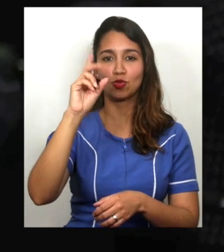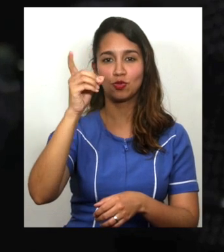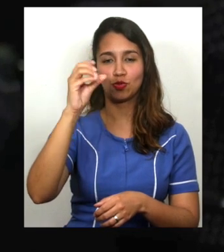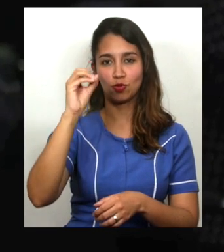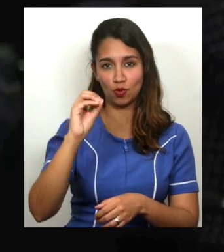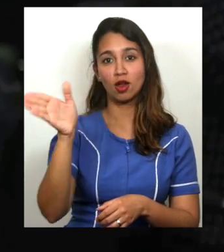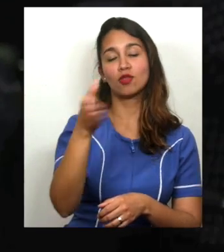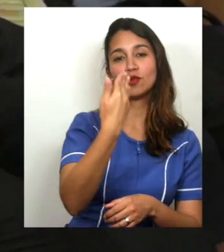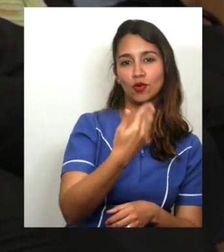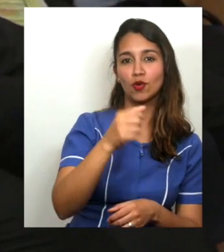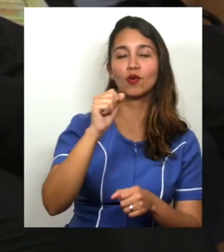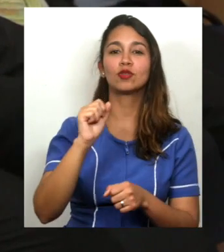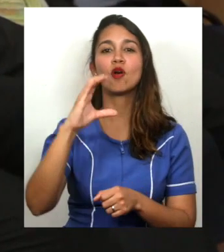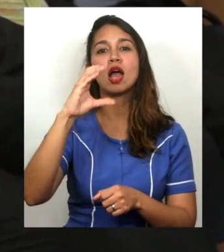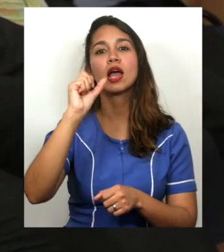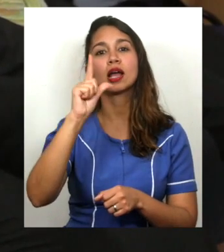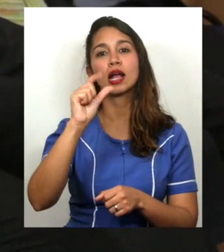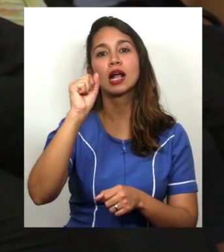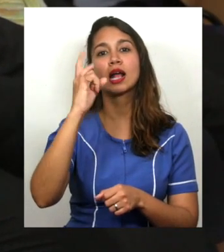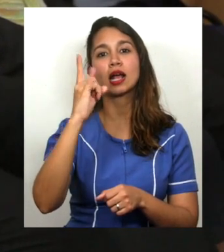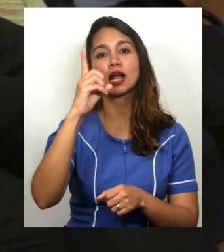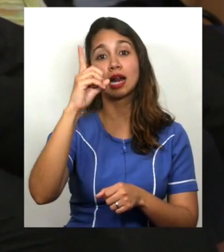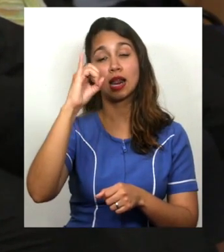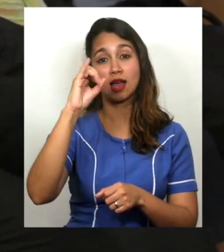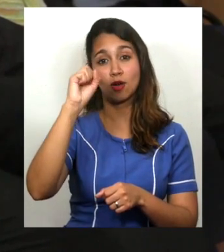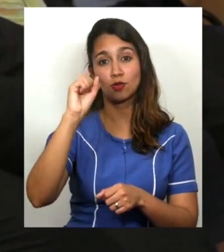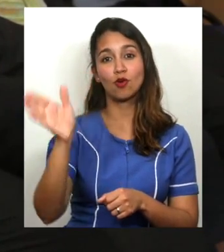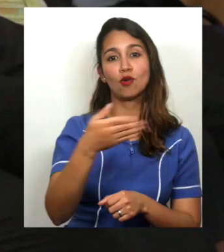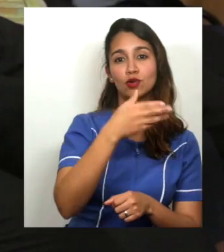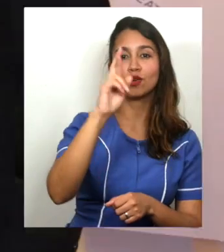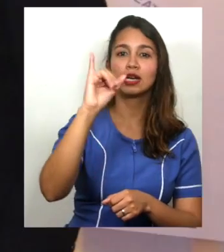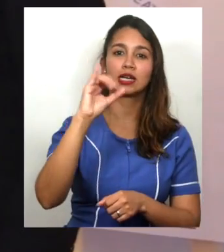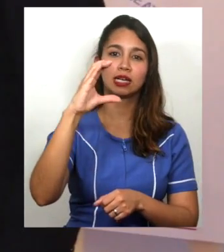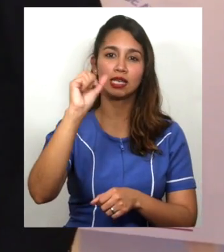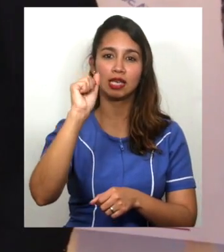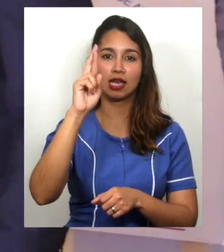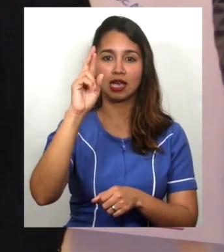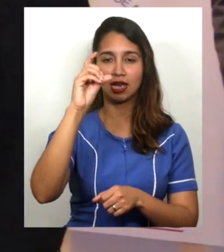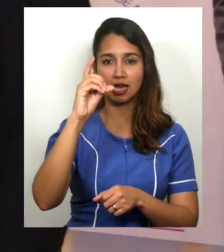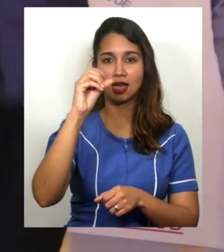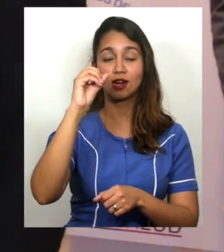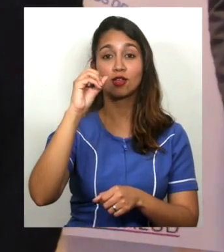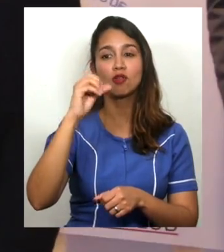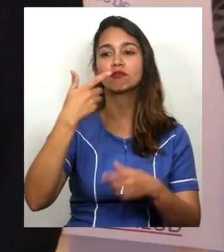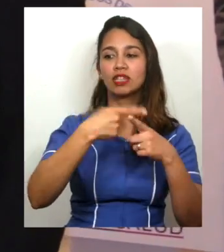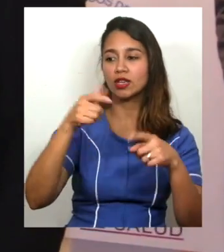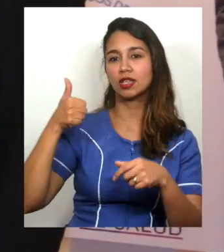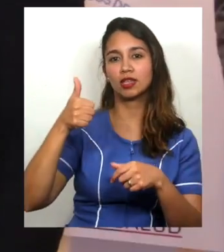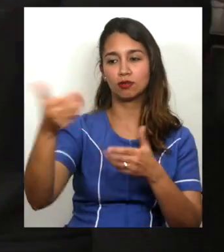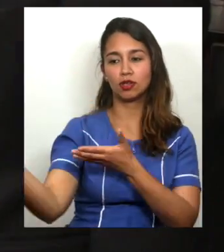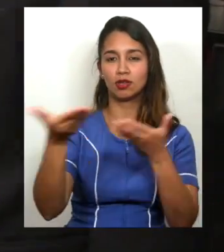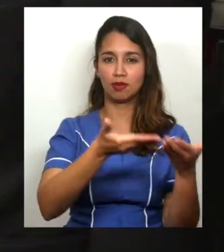Peñalosa, el director subrogante del Servicio de Salud O'Higgins, Claudio Castillo, el agente regional Ricardo Tudela y los directores de